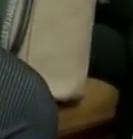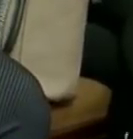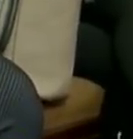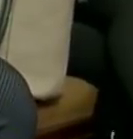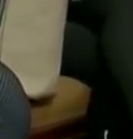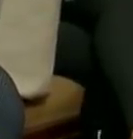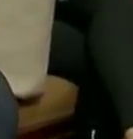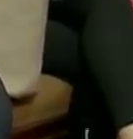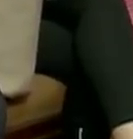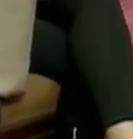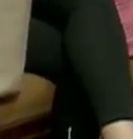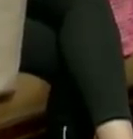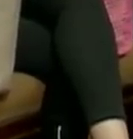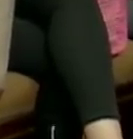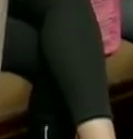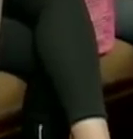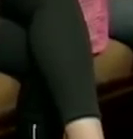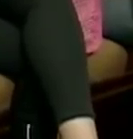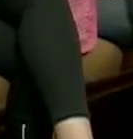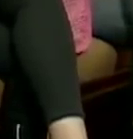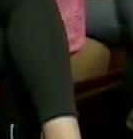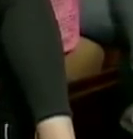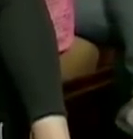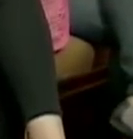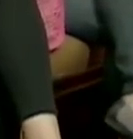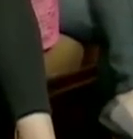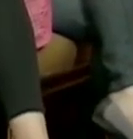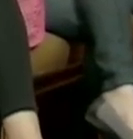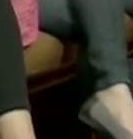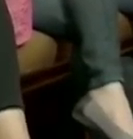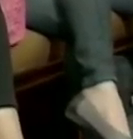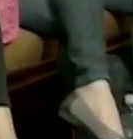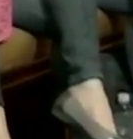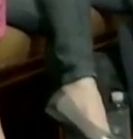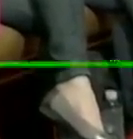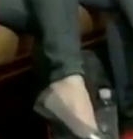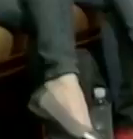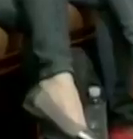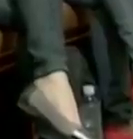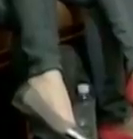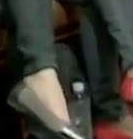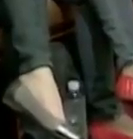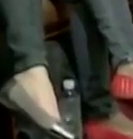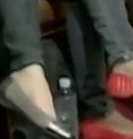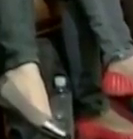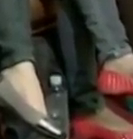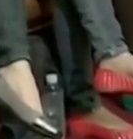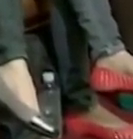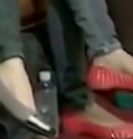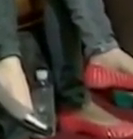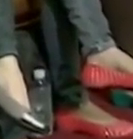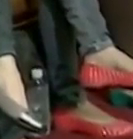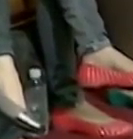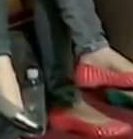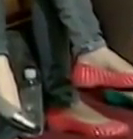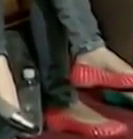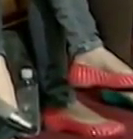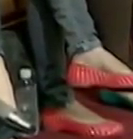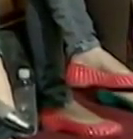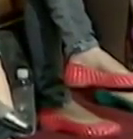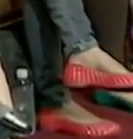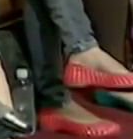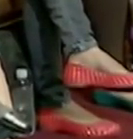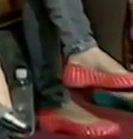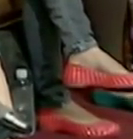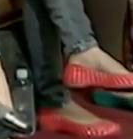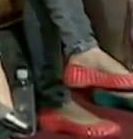acosadas y víctimas de la violencia obstétrica. Y tenemos que convertir el Plan